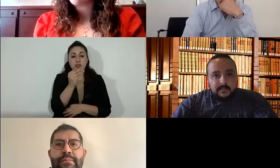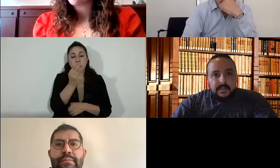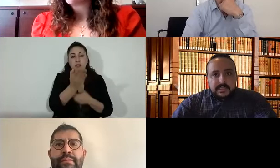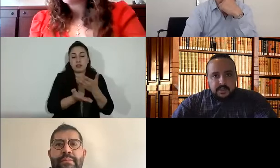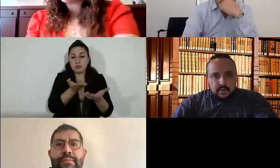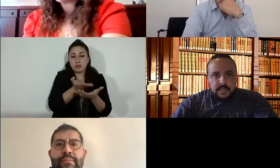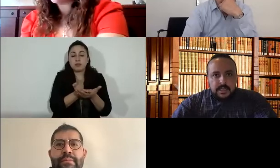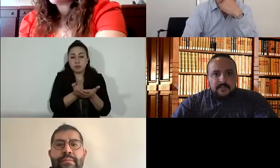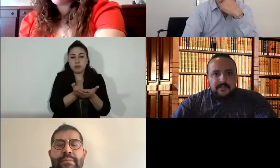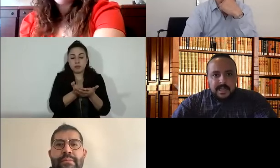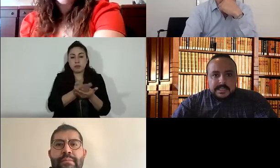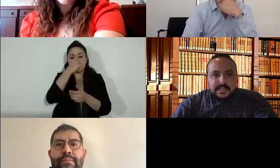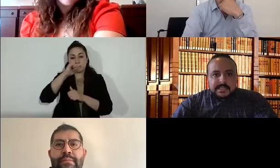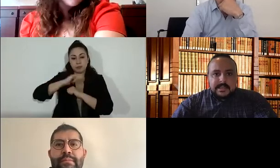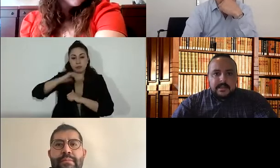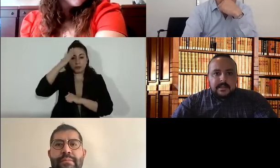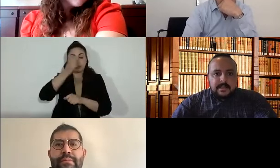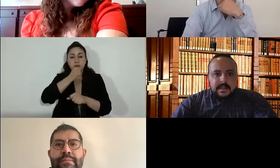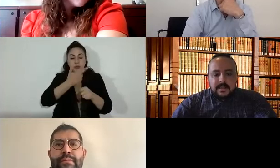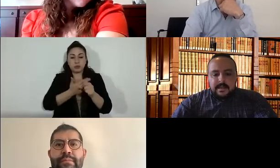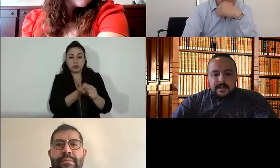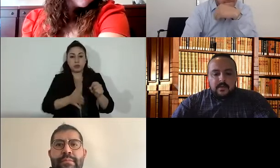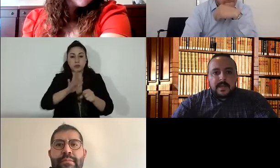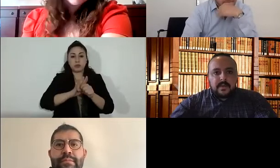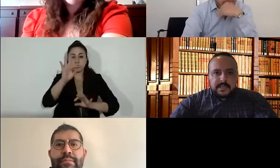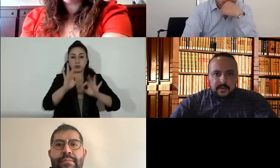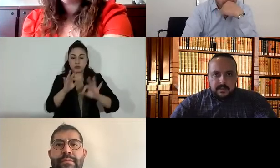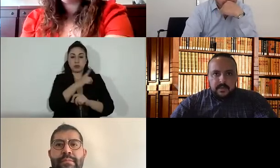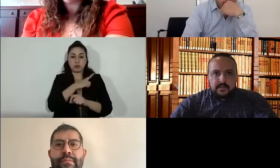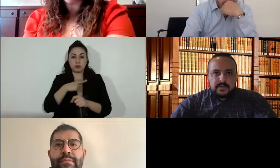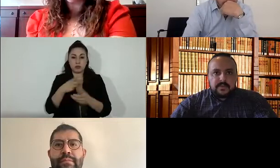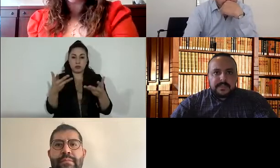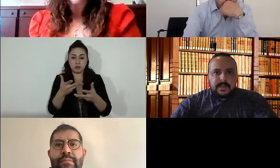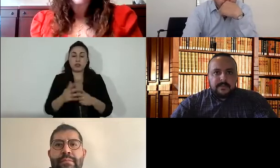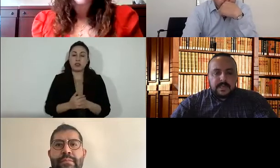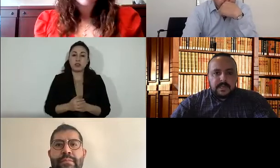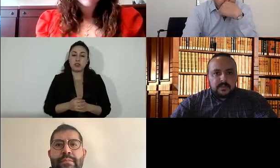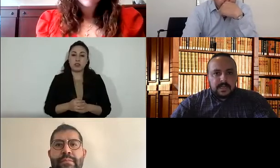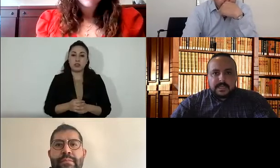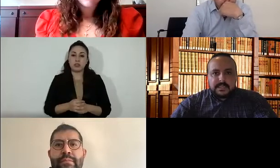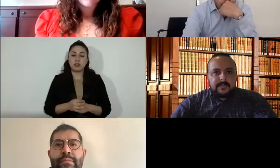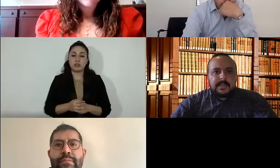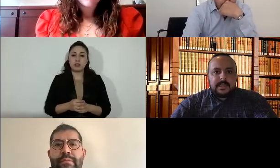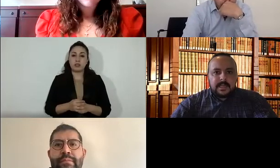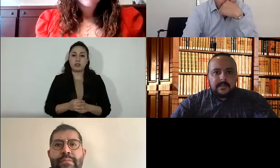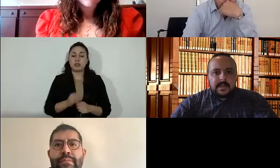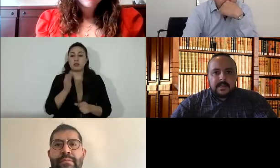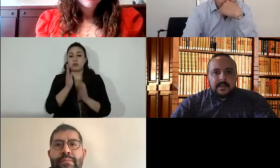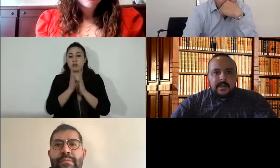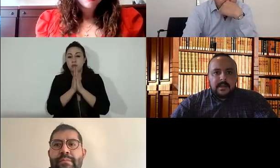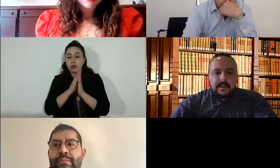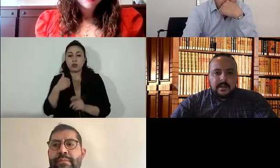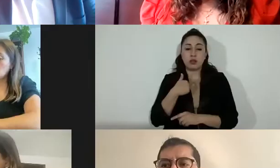Secretaría de Administración y Finanzas del Gobierno de la Ciudad de México. En consecuencia, pediríamos encarecidamente que tenga